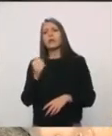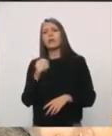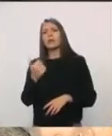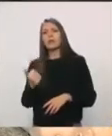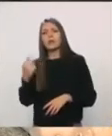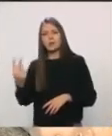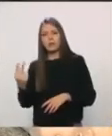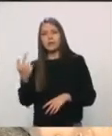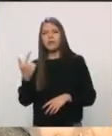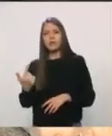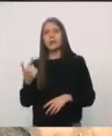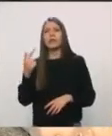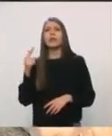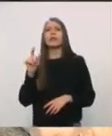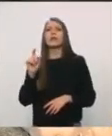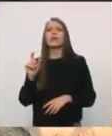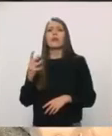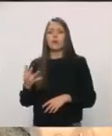6962-7424.